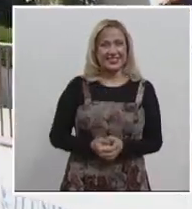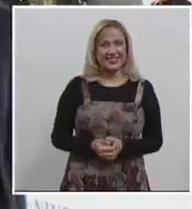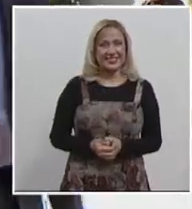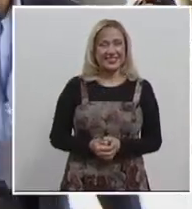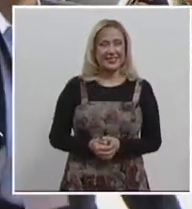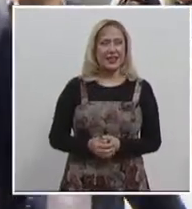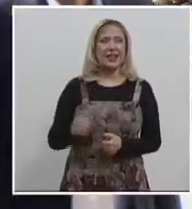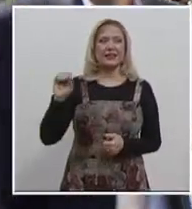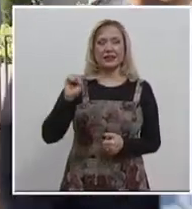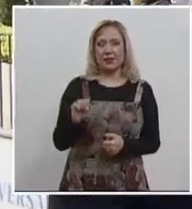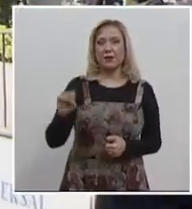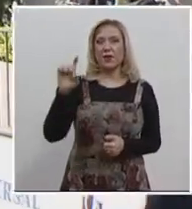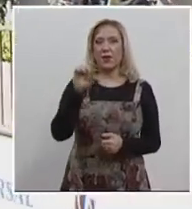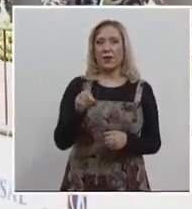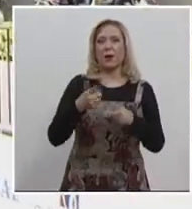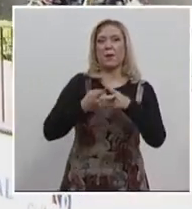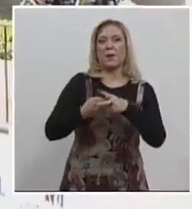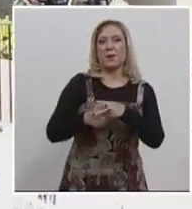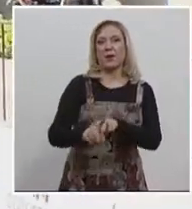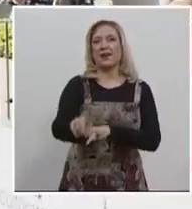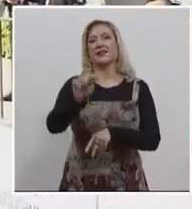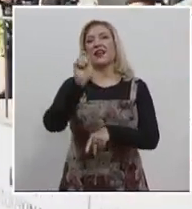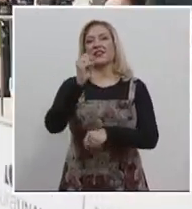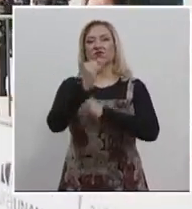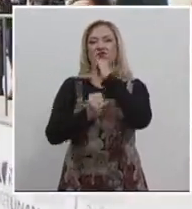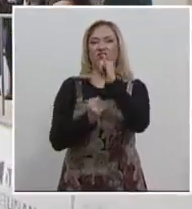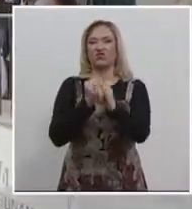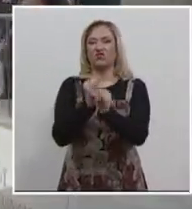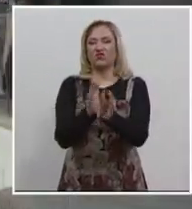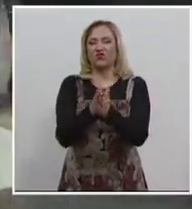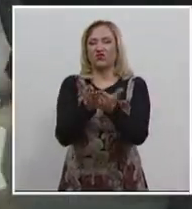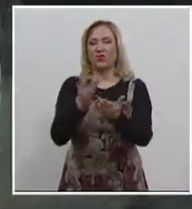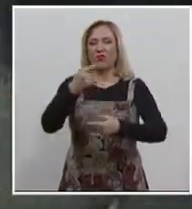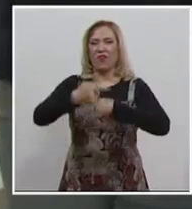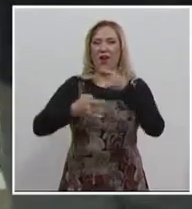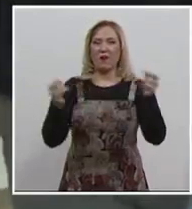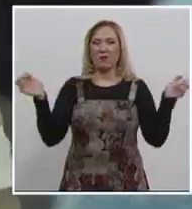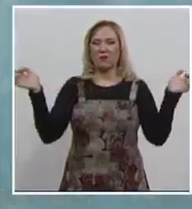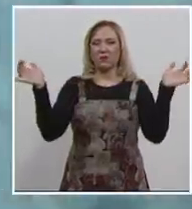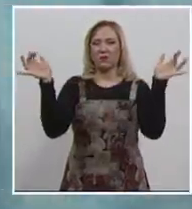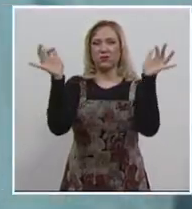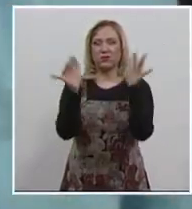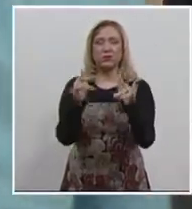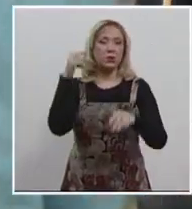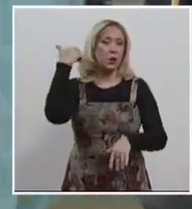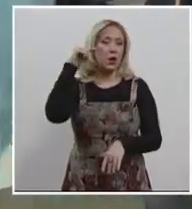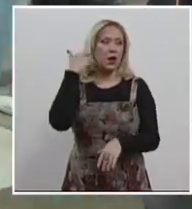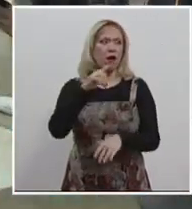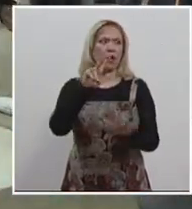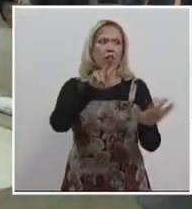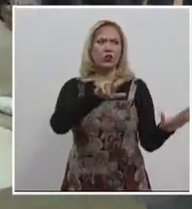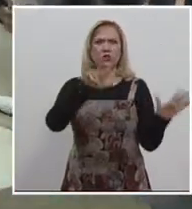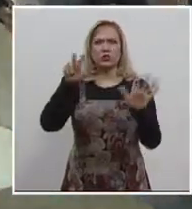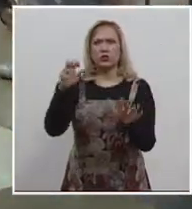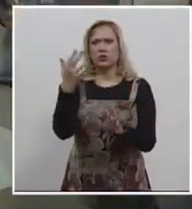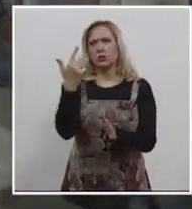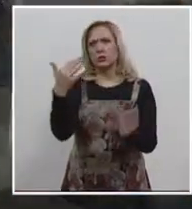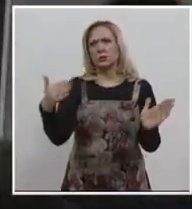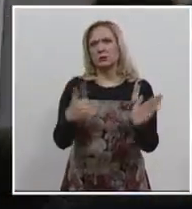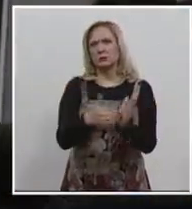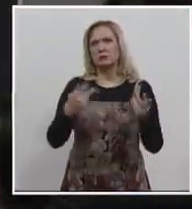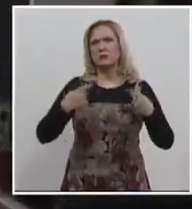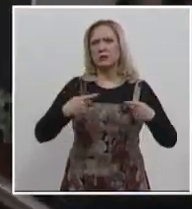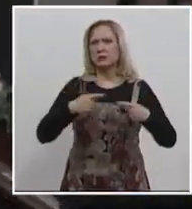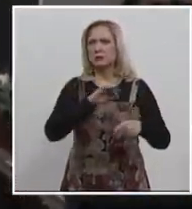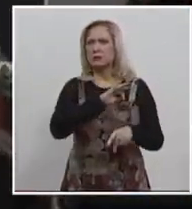Este fin de semana inició la Feria Internacional del Libro de Guadalajara, que espera la visita de más de 850,000 personas.